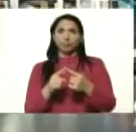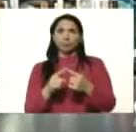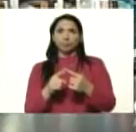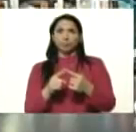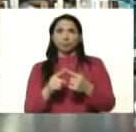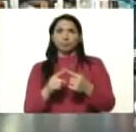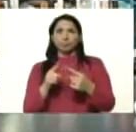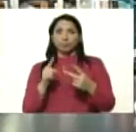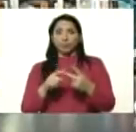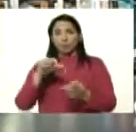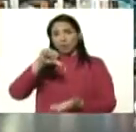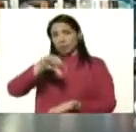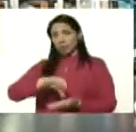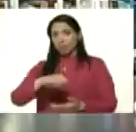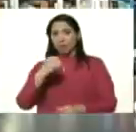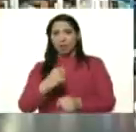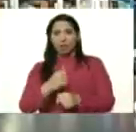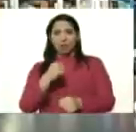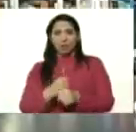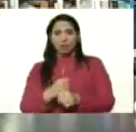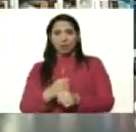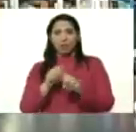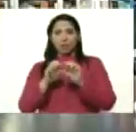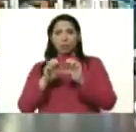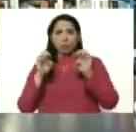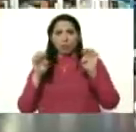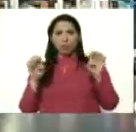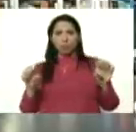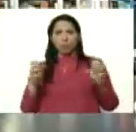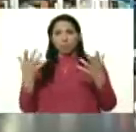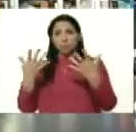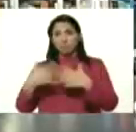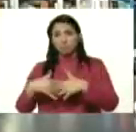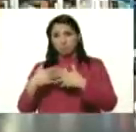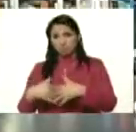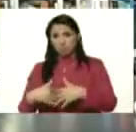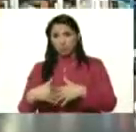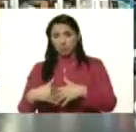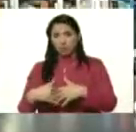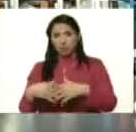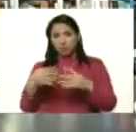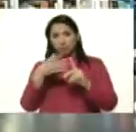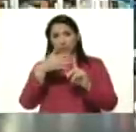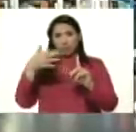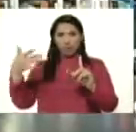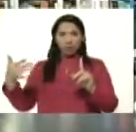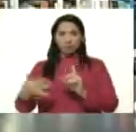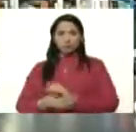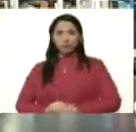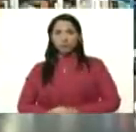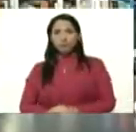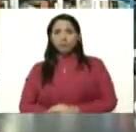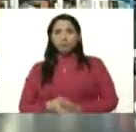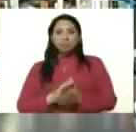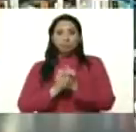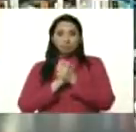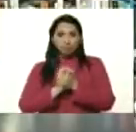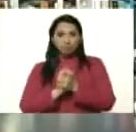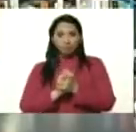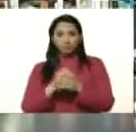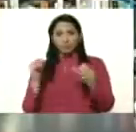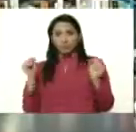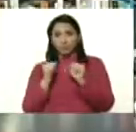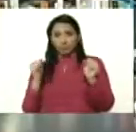de la Central de Trabajadores, del sector educativo, de las empresas de cereales, compañeros de Mérida, del